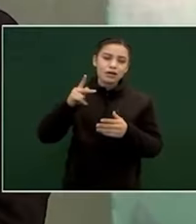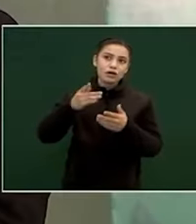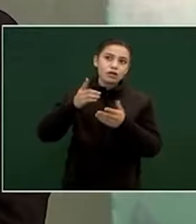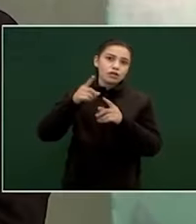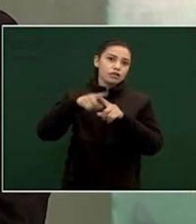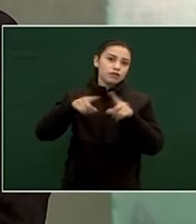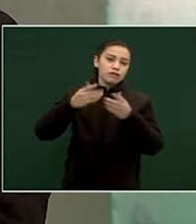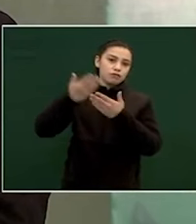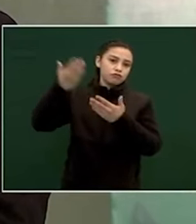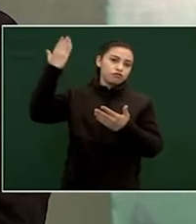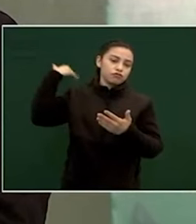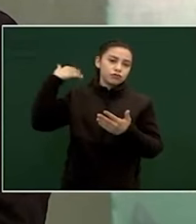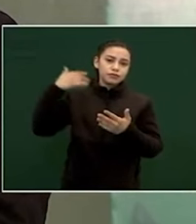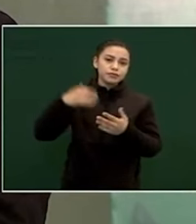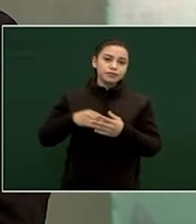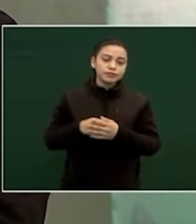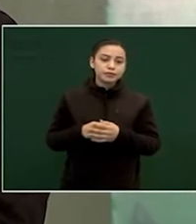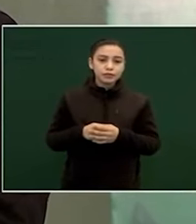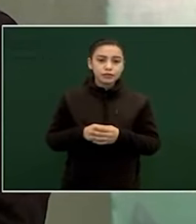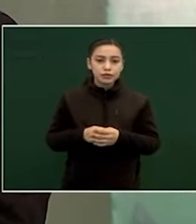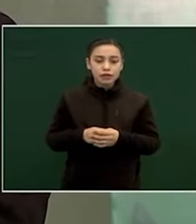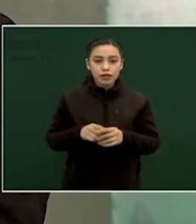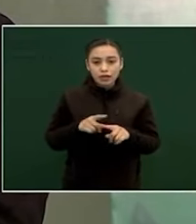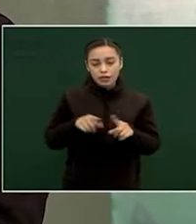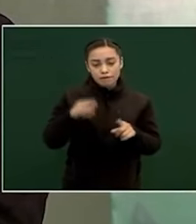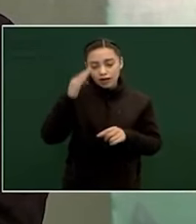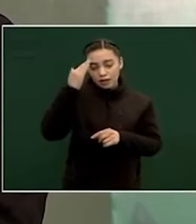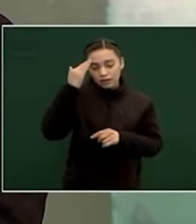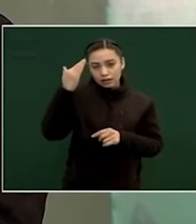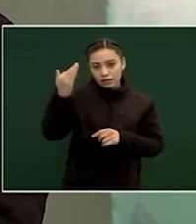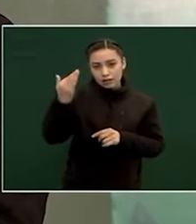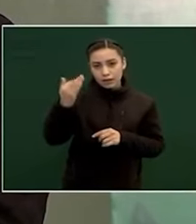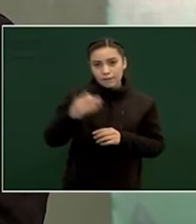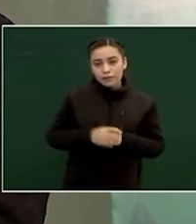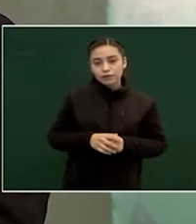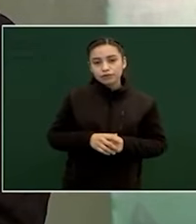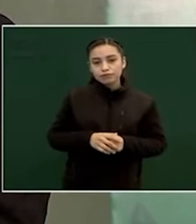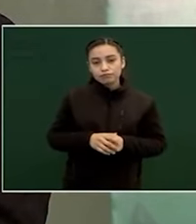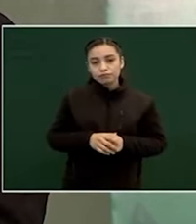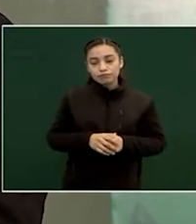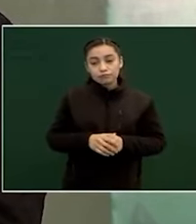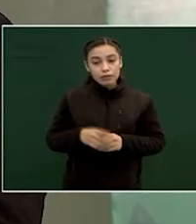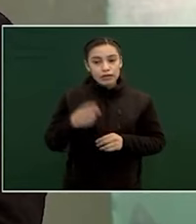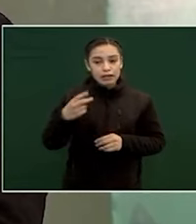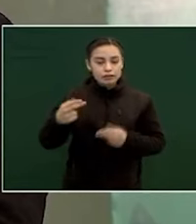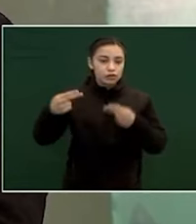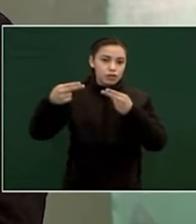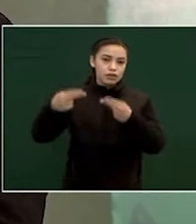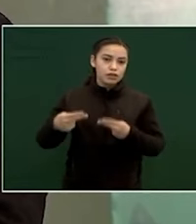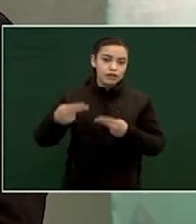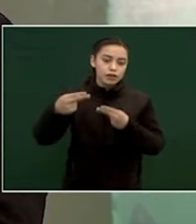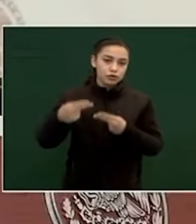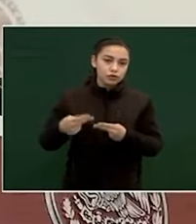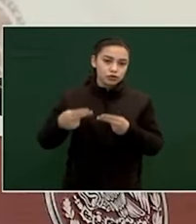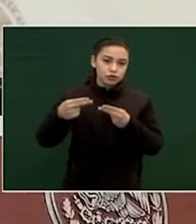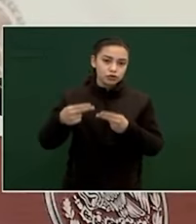en donde ha habido habido más feminicidios en donde han matado a más periodistas han asesinado a más periodistas en su mandato Bueno pues este señor